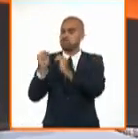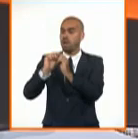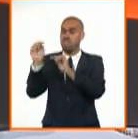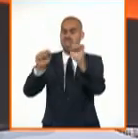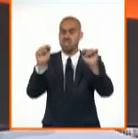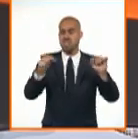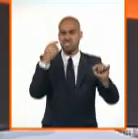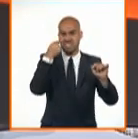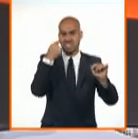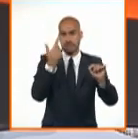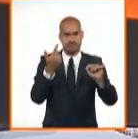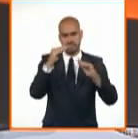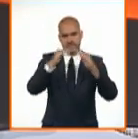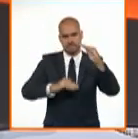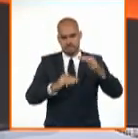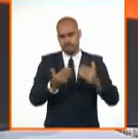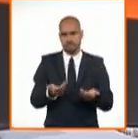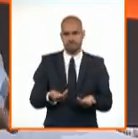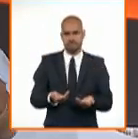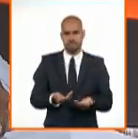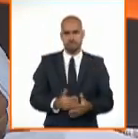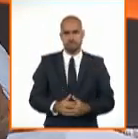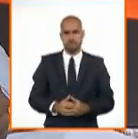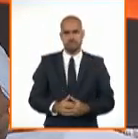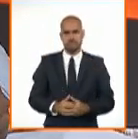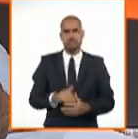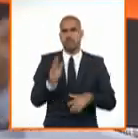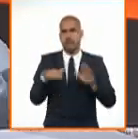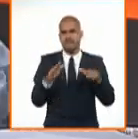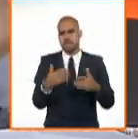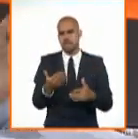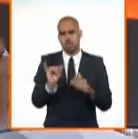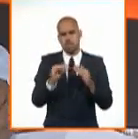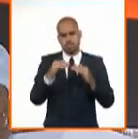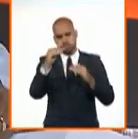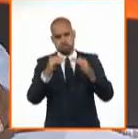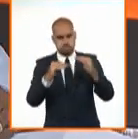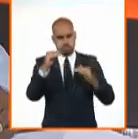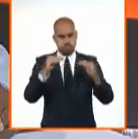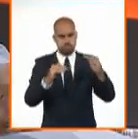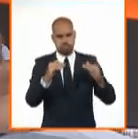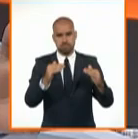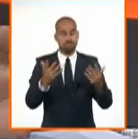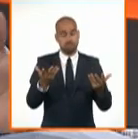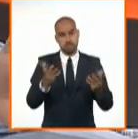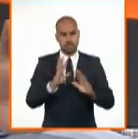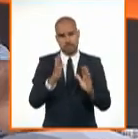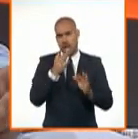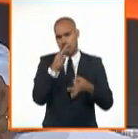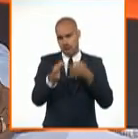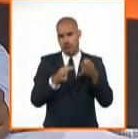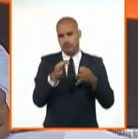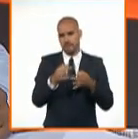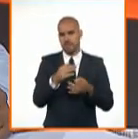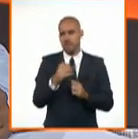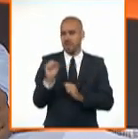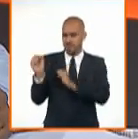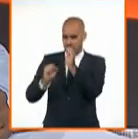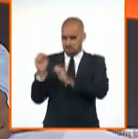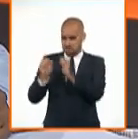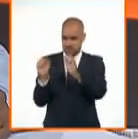megawats en ocasiones son más de 600 de agua esto significa lo que ya explicamos que los bloques no alcanzan su